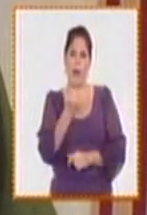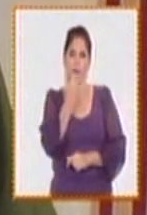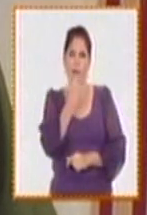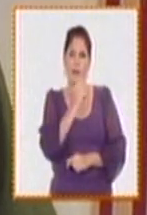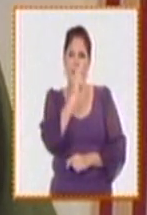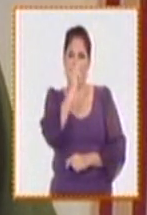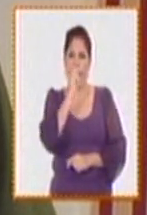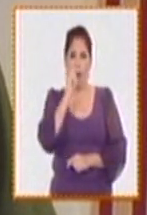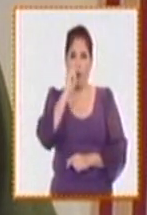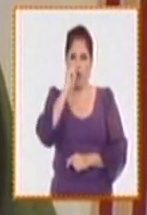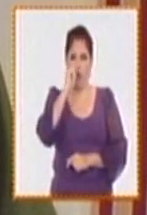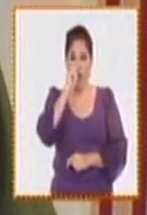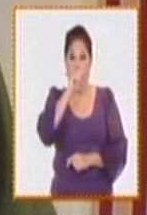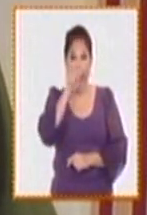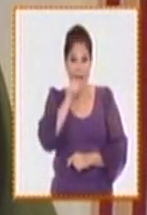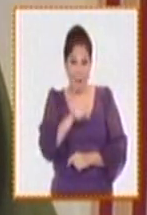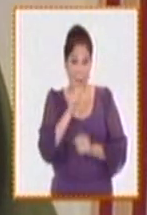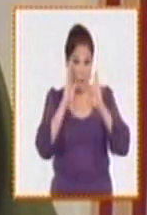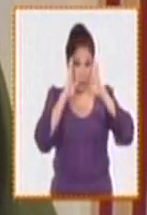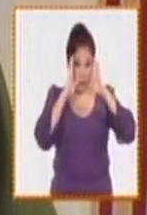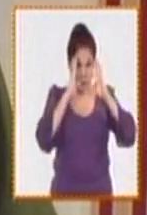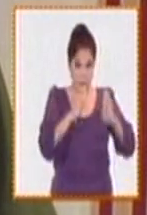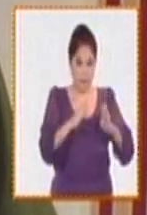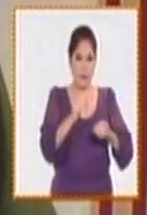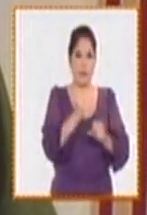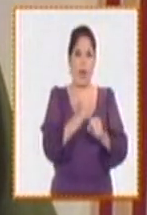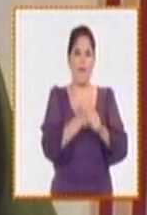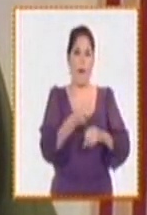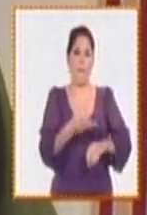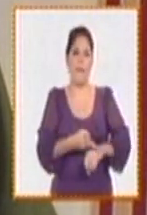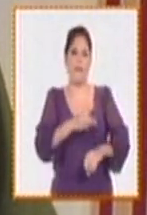hacia ahí dirigimos la labor preventiva